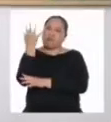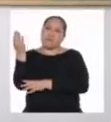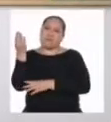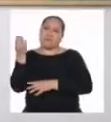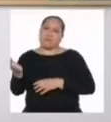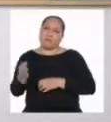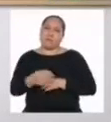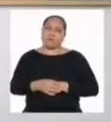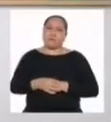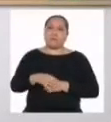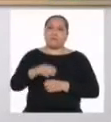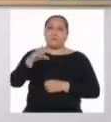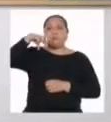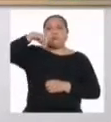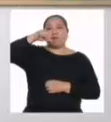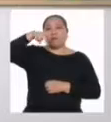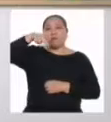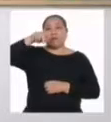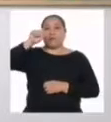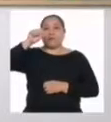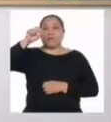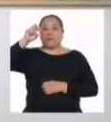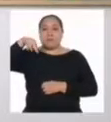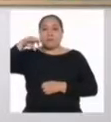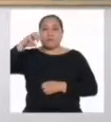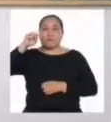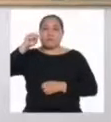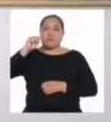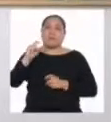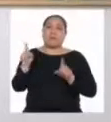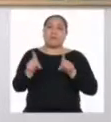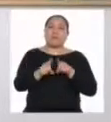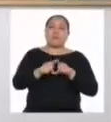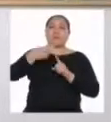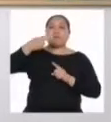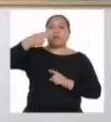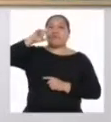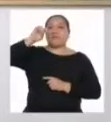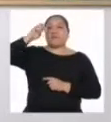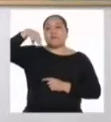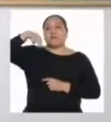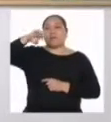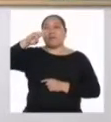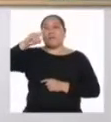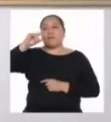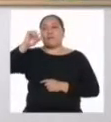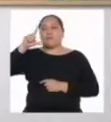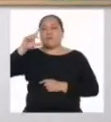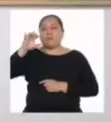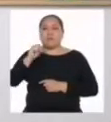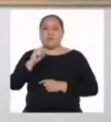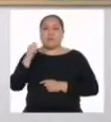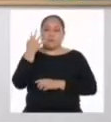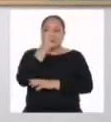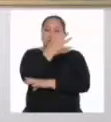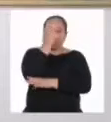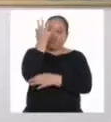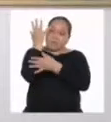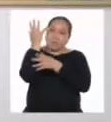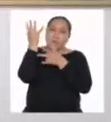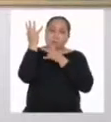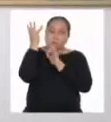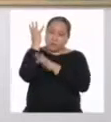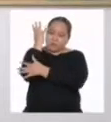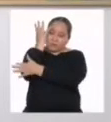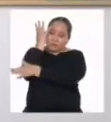inundables, los pantanos y otros humedales. Especialmente son afectados los aguajales o pantanos dominados